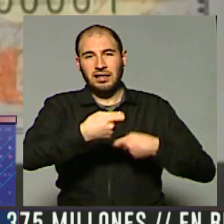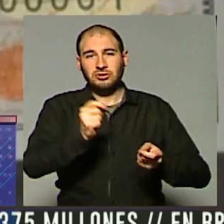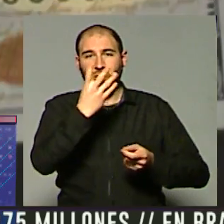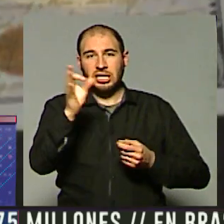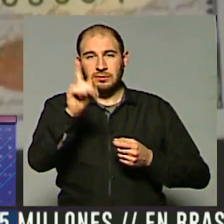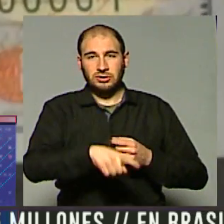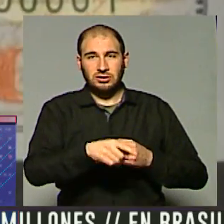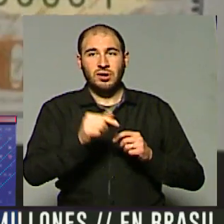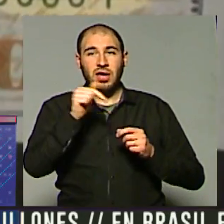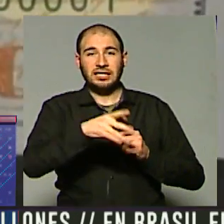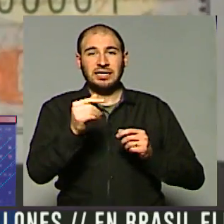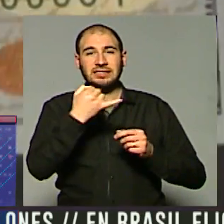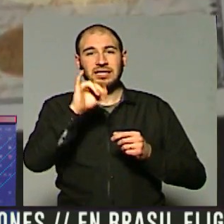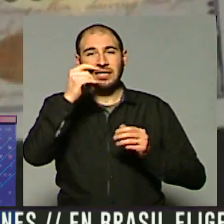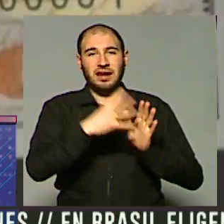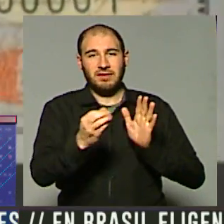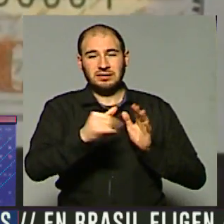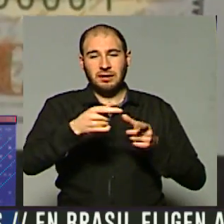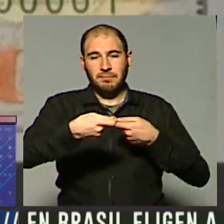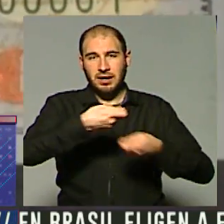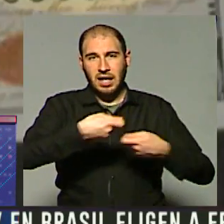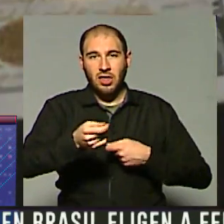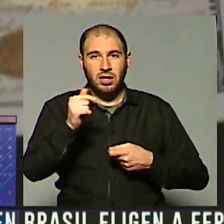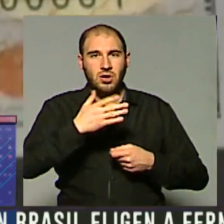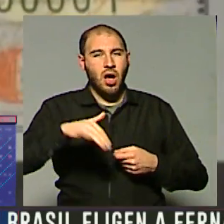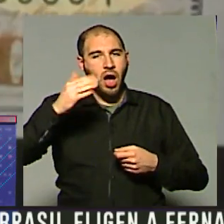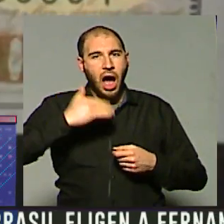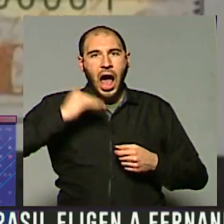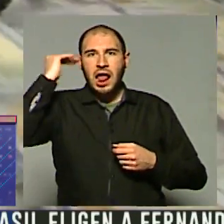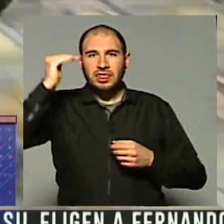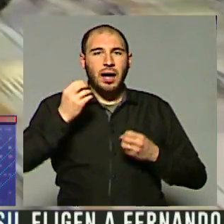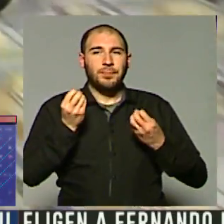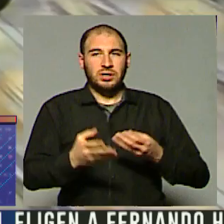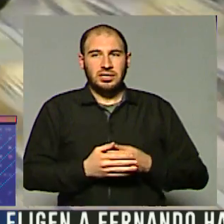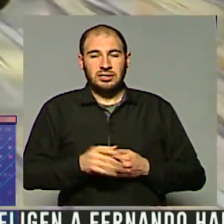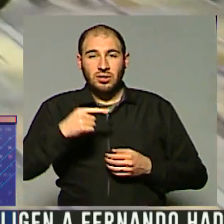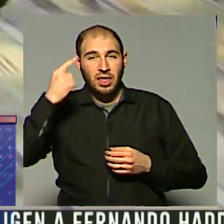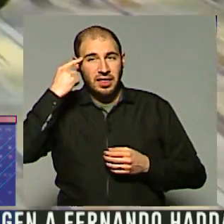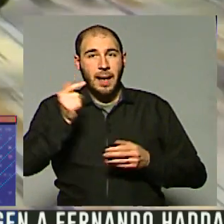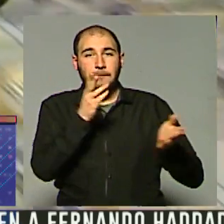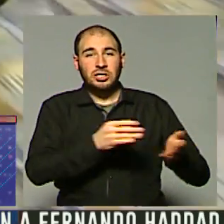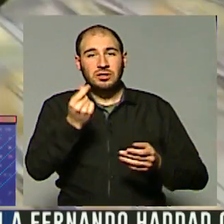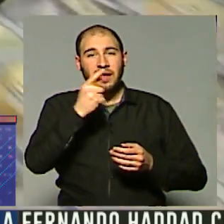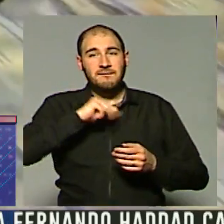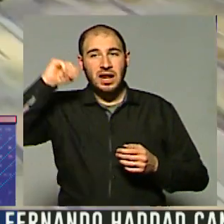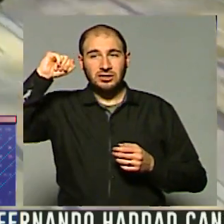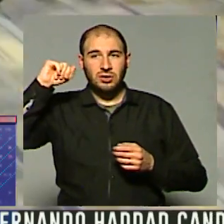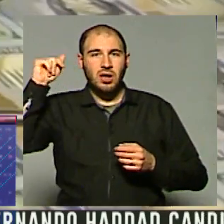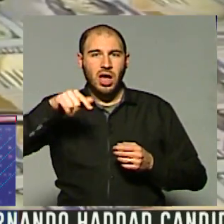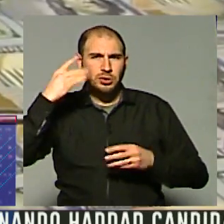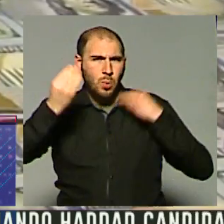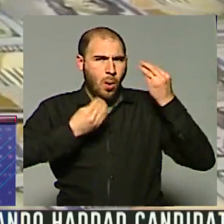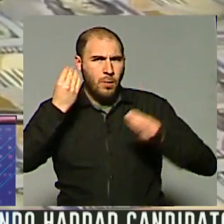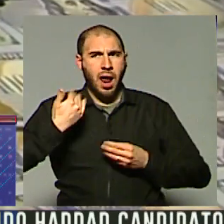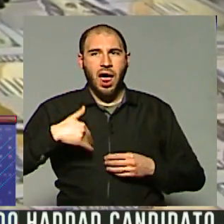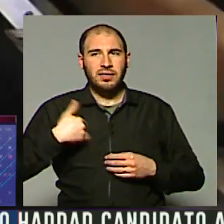40%. Esta va a ser la tasa de referencia del mercado. Sigue siendo alta, ¿por qué? Porque consideran que todavía el proceso inflacionario es muy